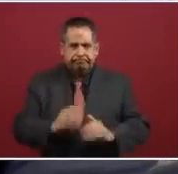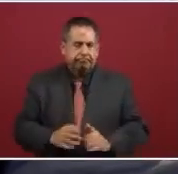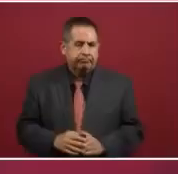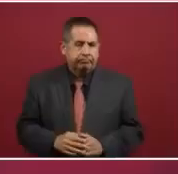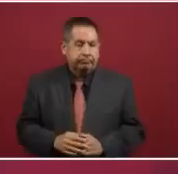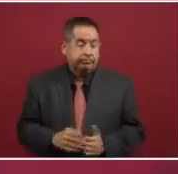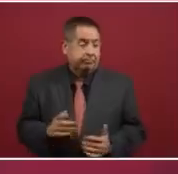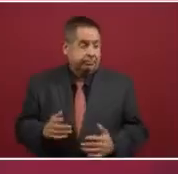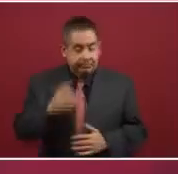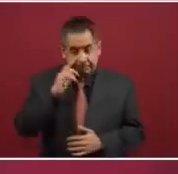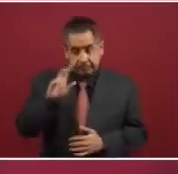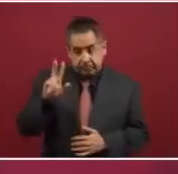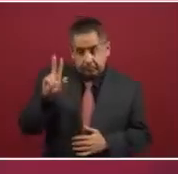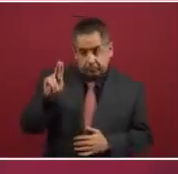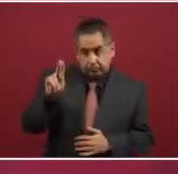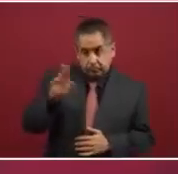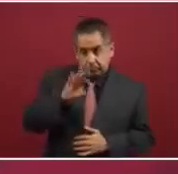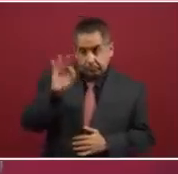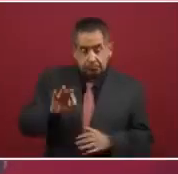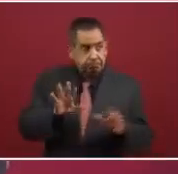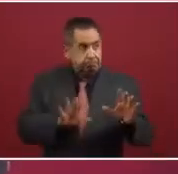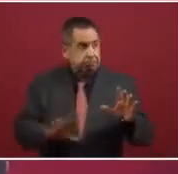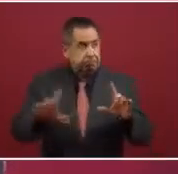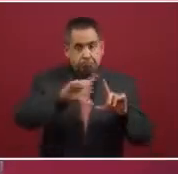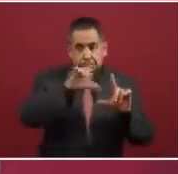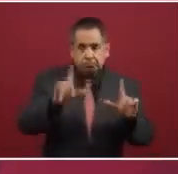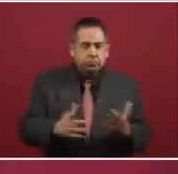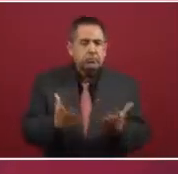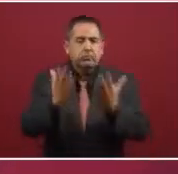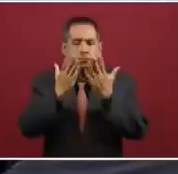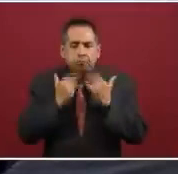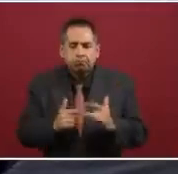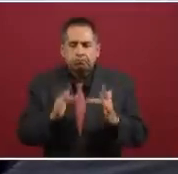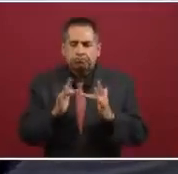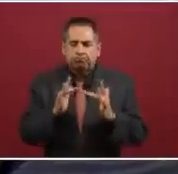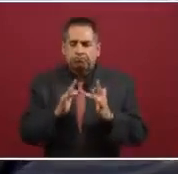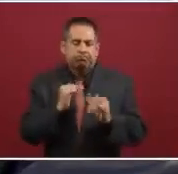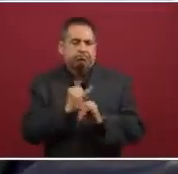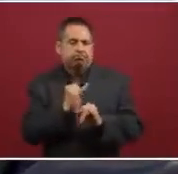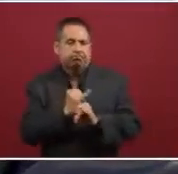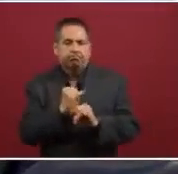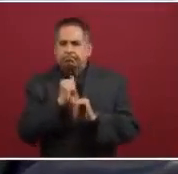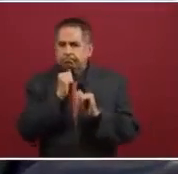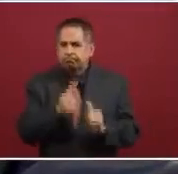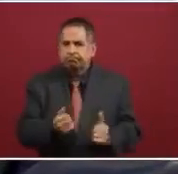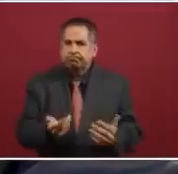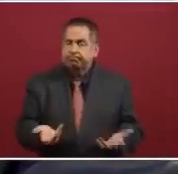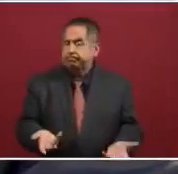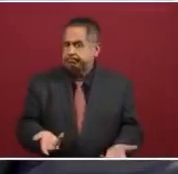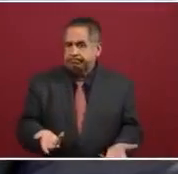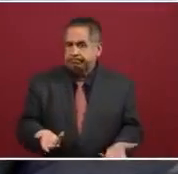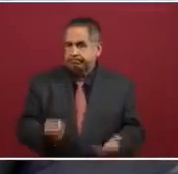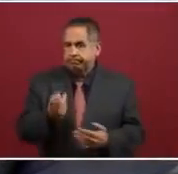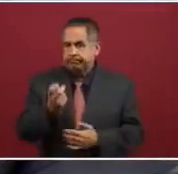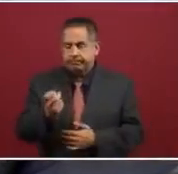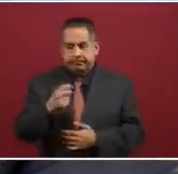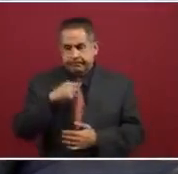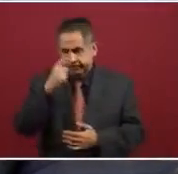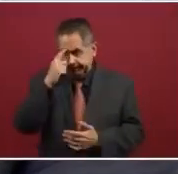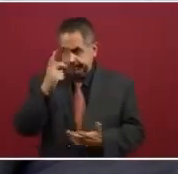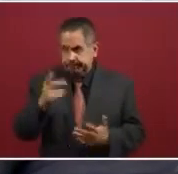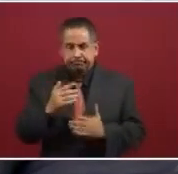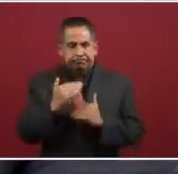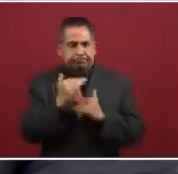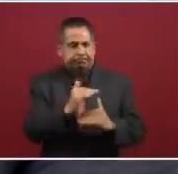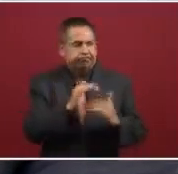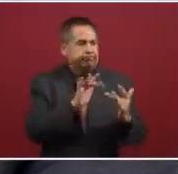El 80% del territorio nacional no tiene comunicación por internet y esto